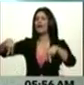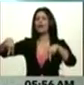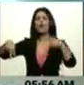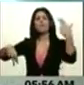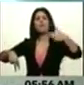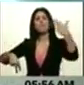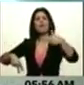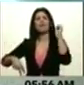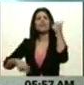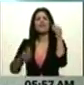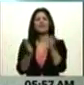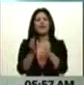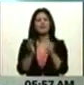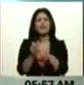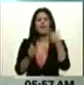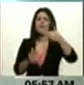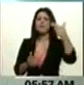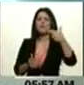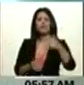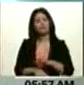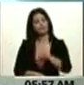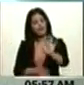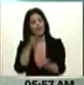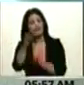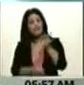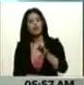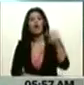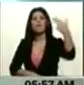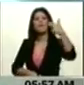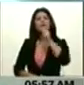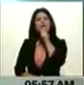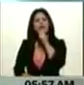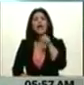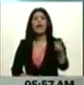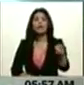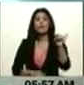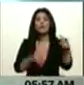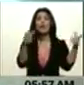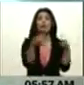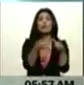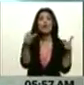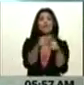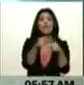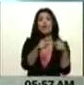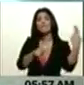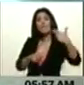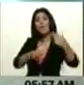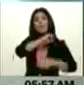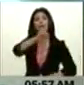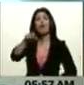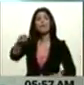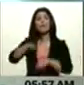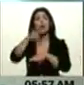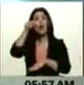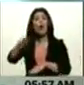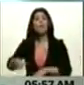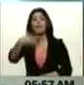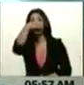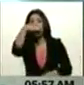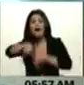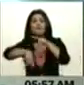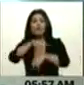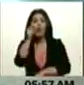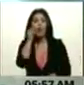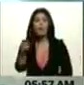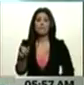dirigente de Acción Democrática lo mataron los ADECO por un problema sindical, porque era un mafioso. Y lo utiliza como ejemplo